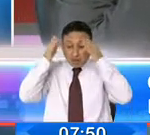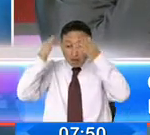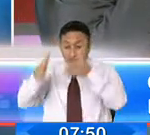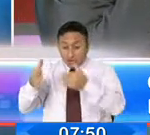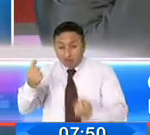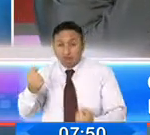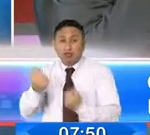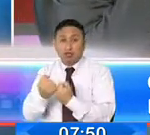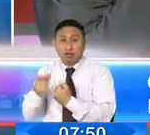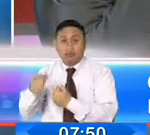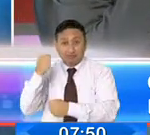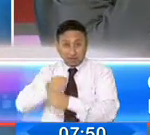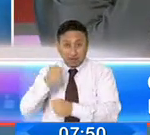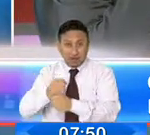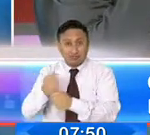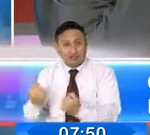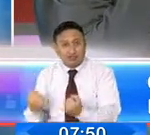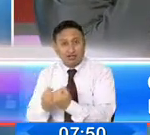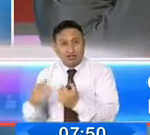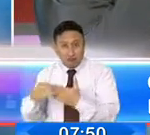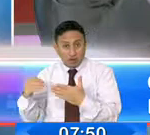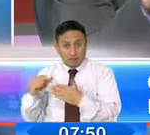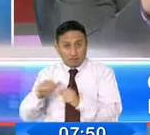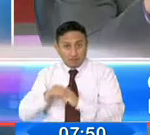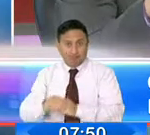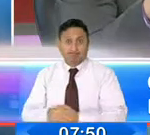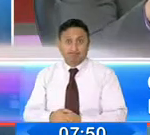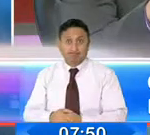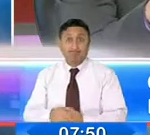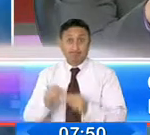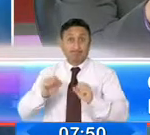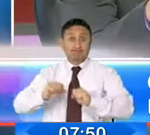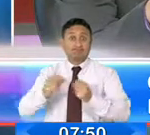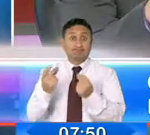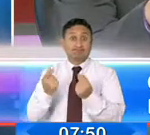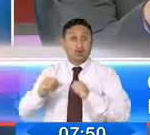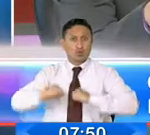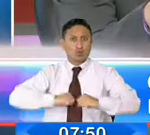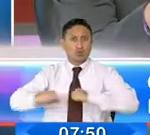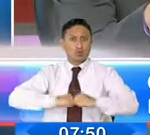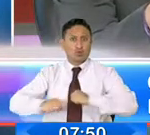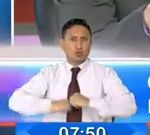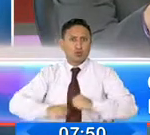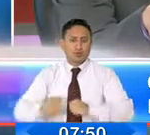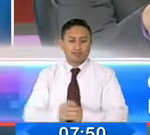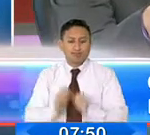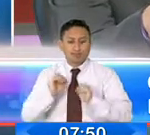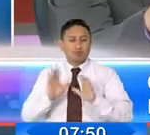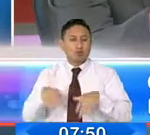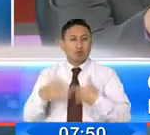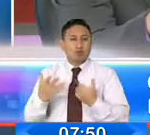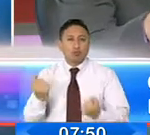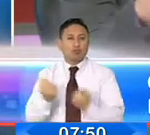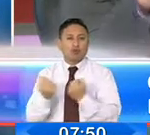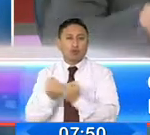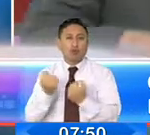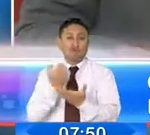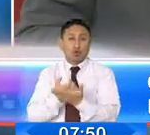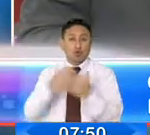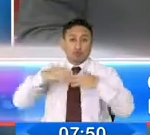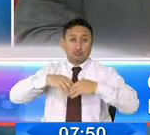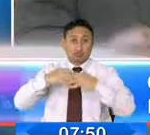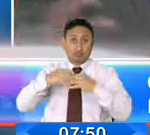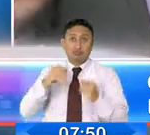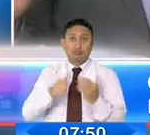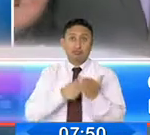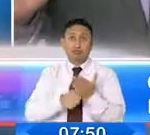sostener el empleo, sostener la dolarización. Hay que trabajar rápido y como se lo está haciendo, buscando reactivar nuestra economía, ministro,